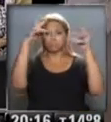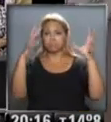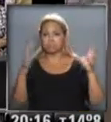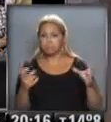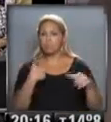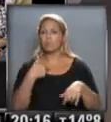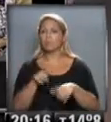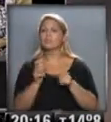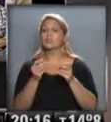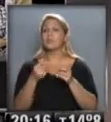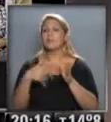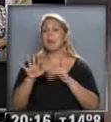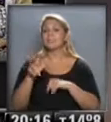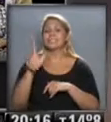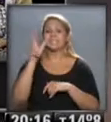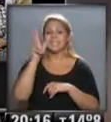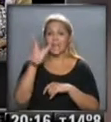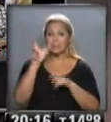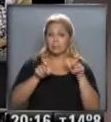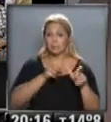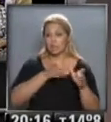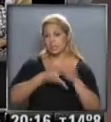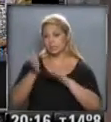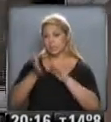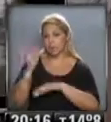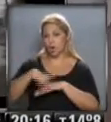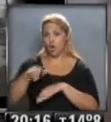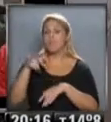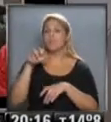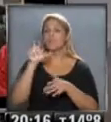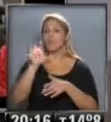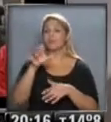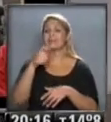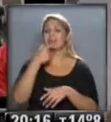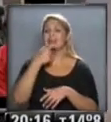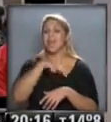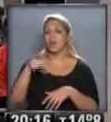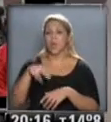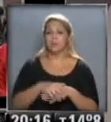lo que provocó casi 3.000 evacuados en la provincia de Neuquén.